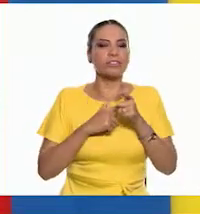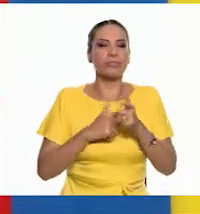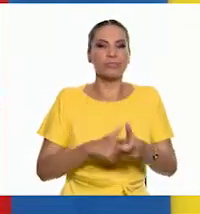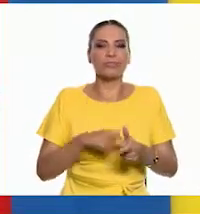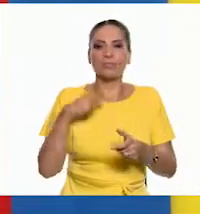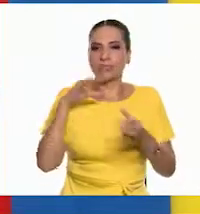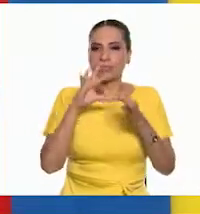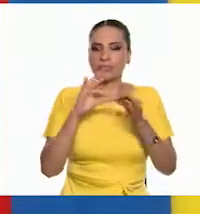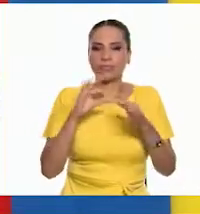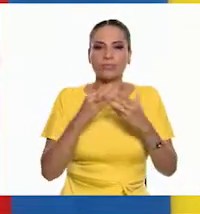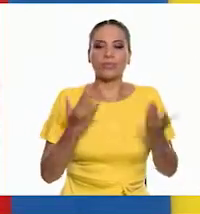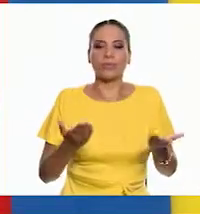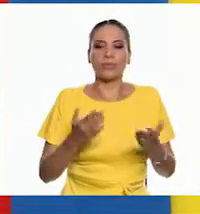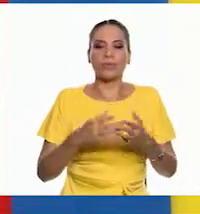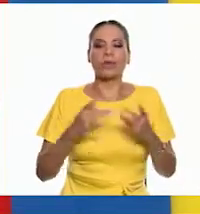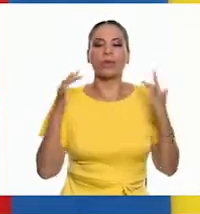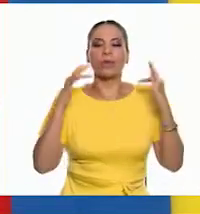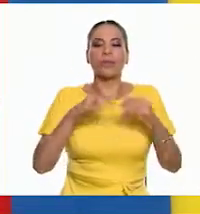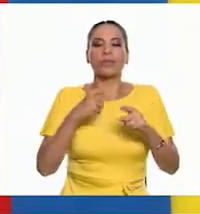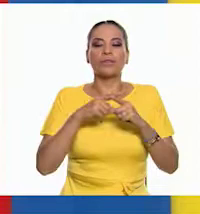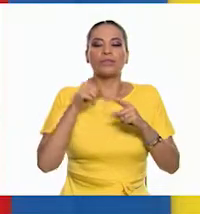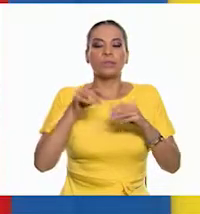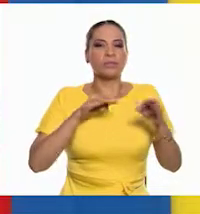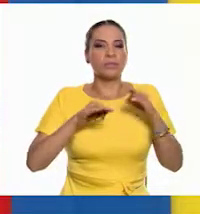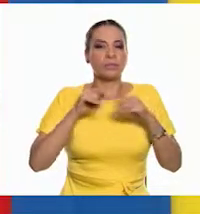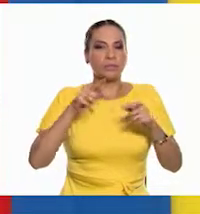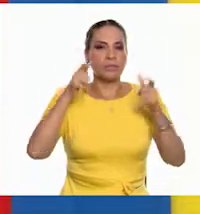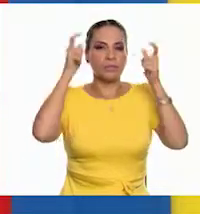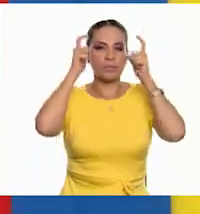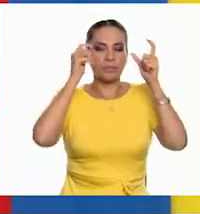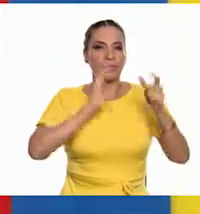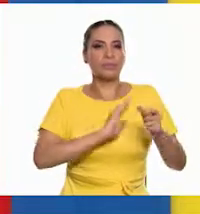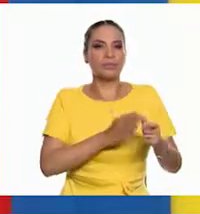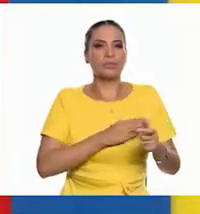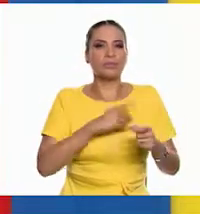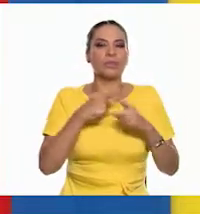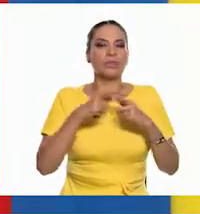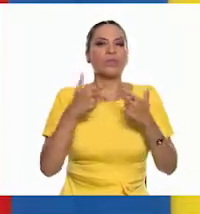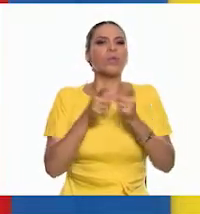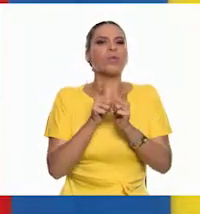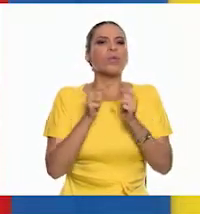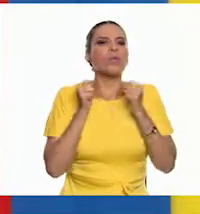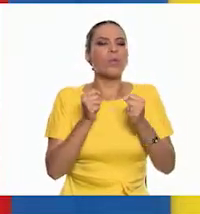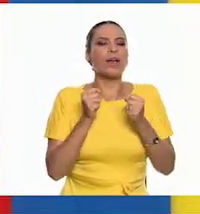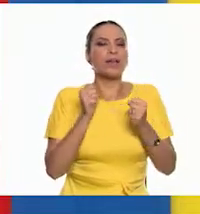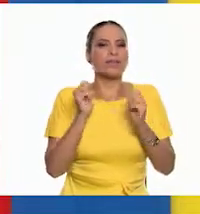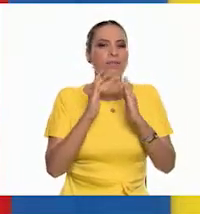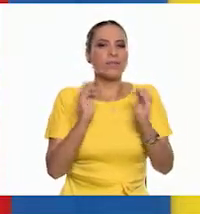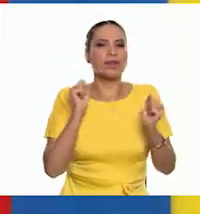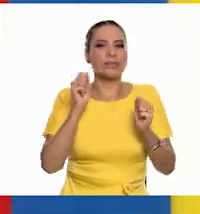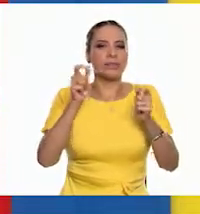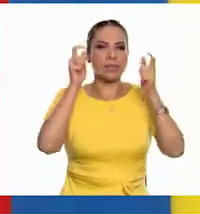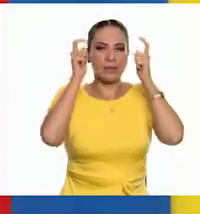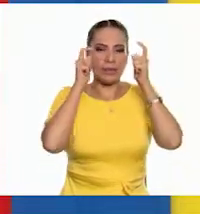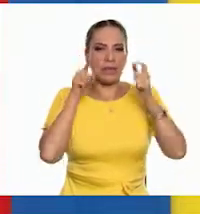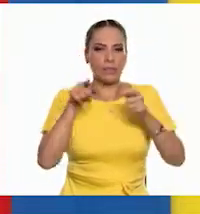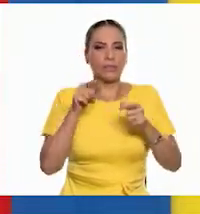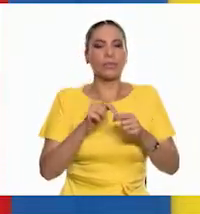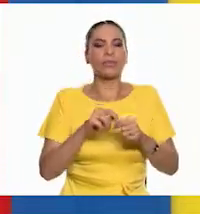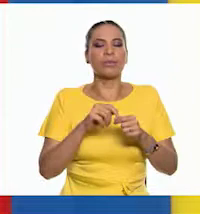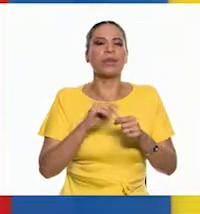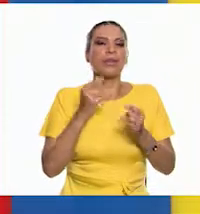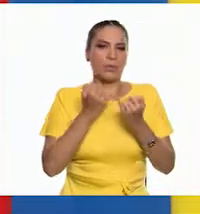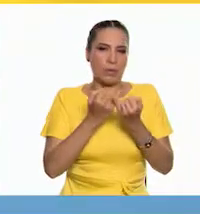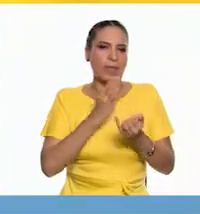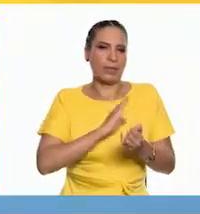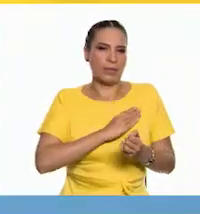te comento que con la invasión y sumisión de la corona española ante las fuerzas francesas de Napoleón Bonaparte, este impuso a